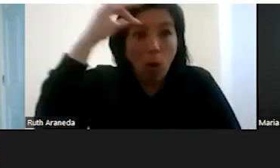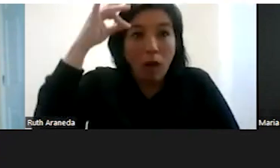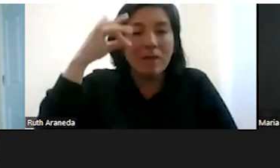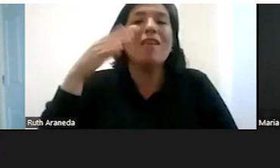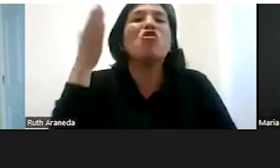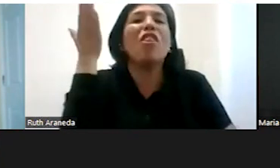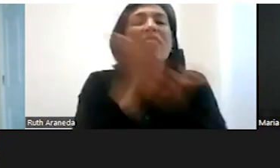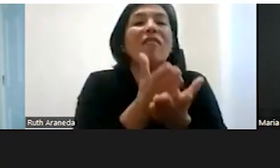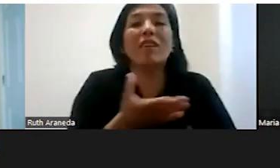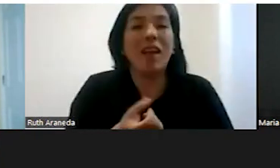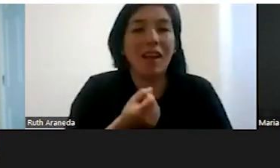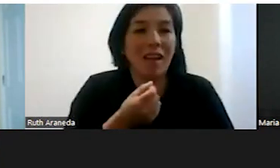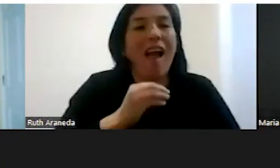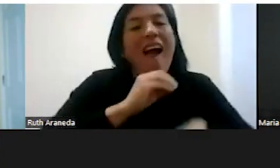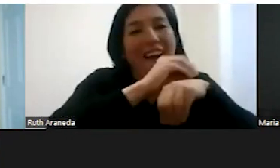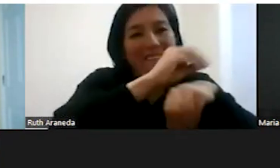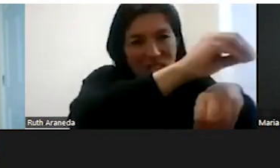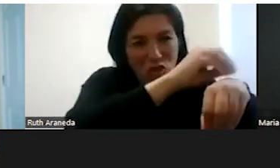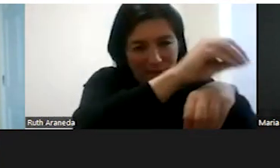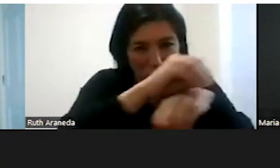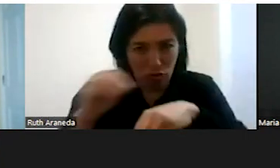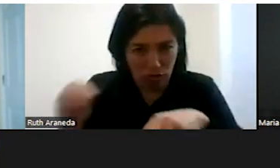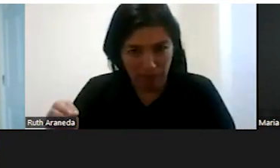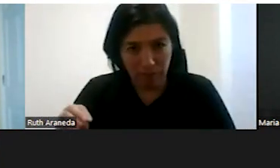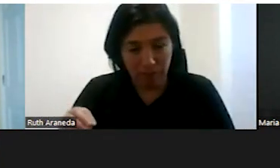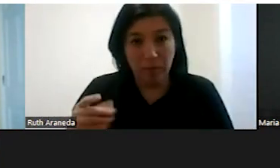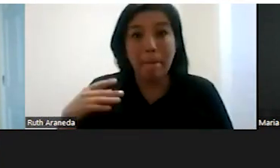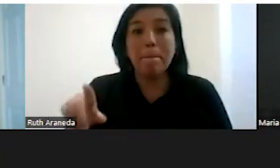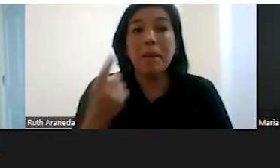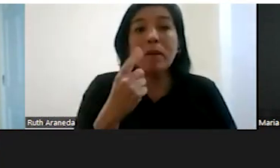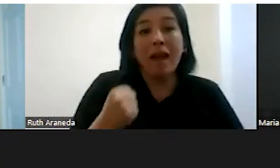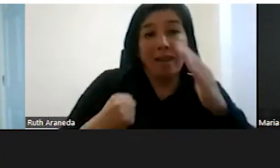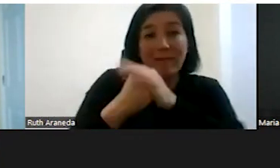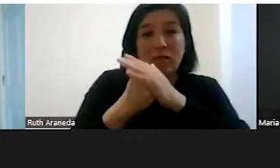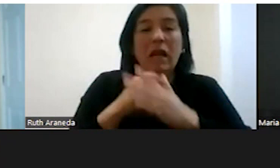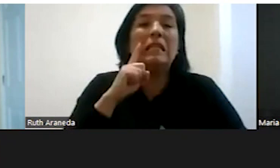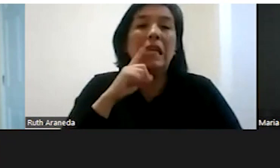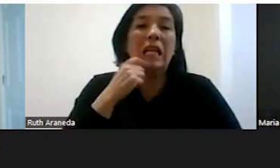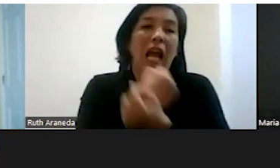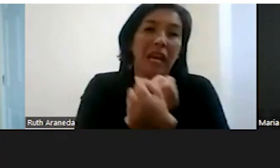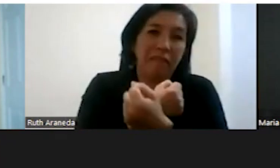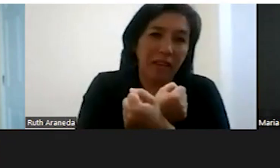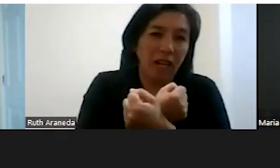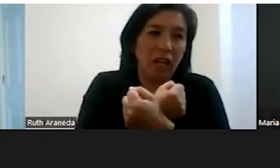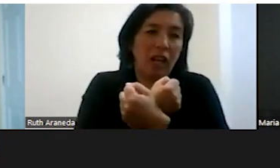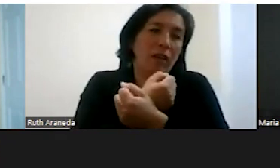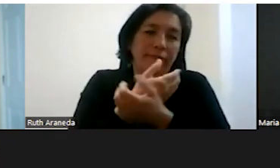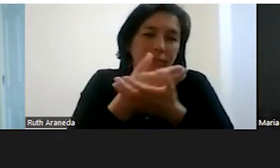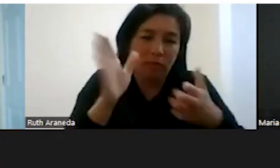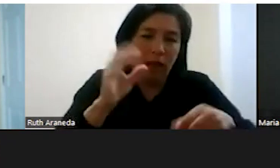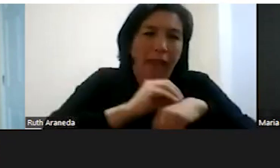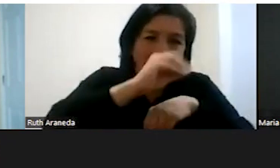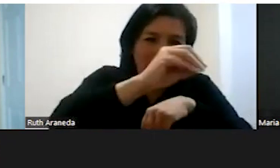Y lo primero que hace normalmente una persona es decirle a la autoridad, carabinero, al gobernador, lo que dice la ley, digamos. Y ahí